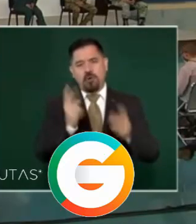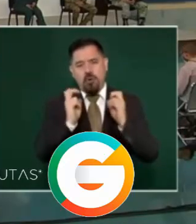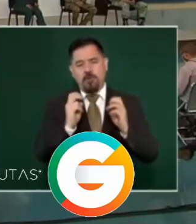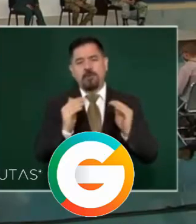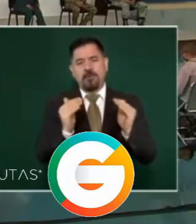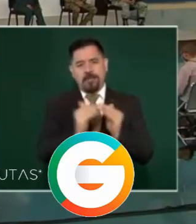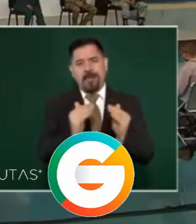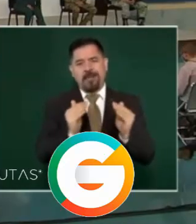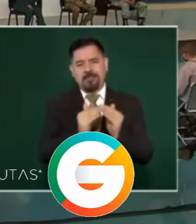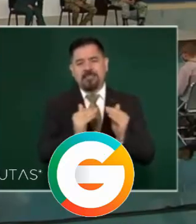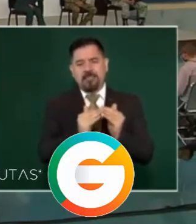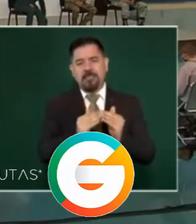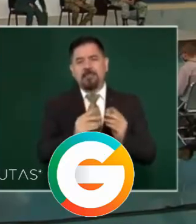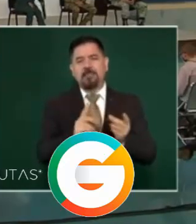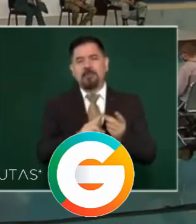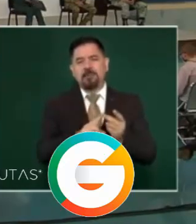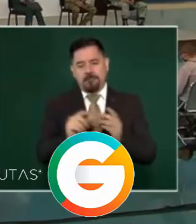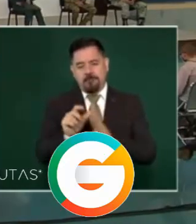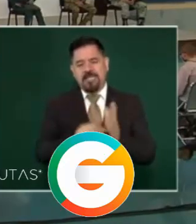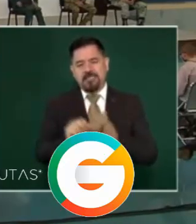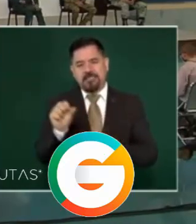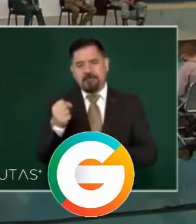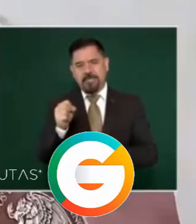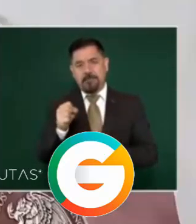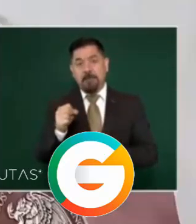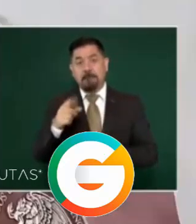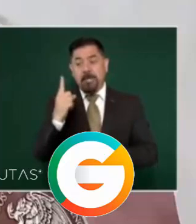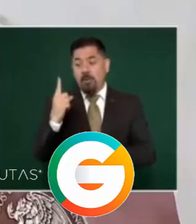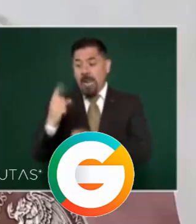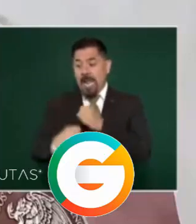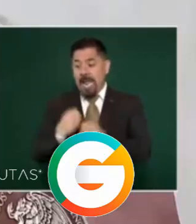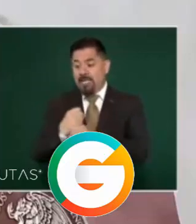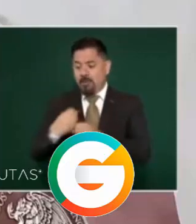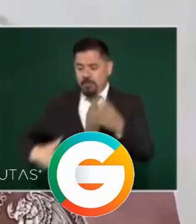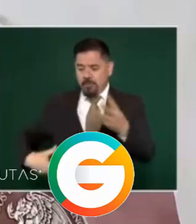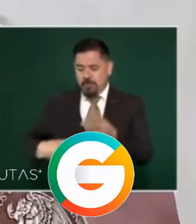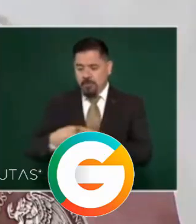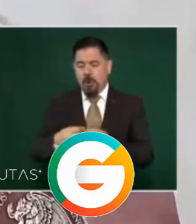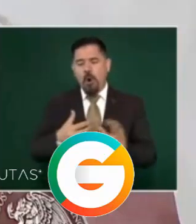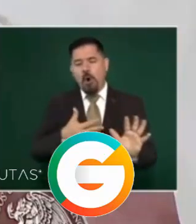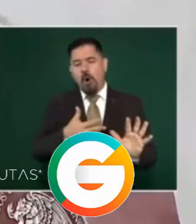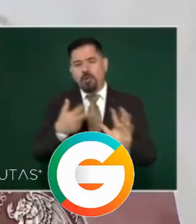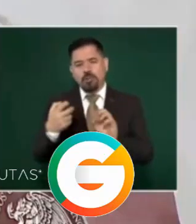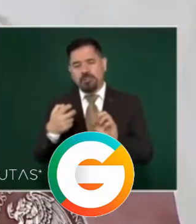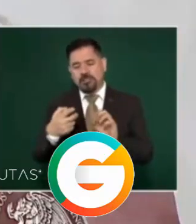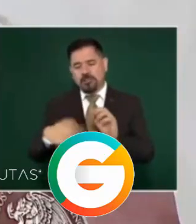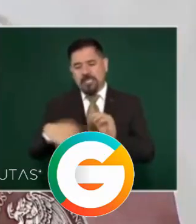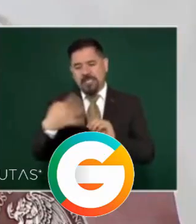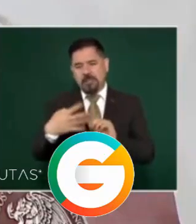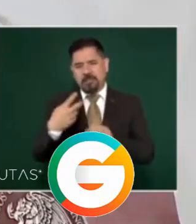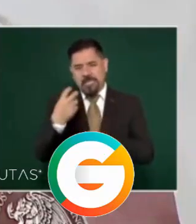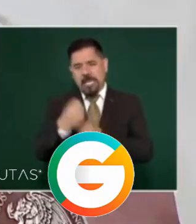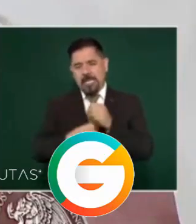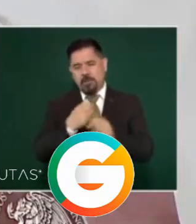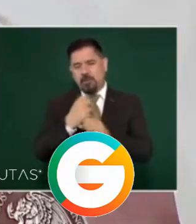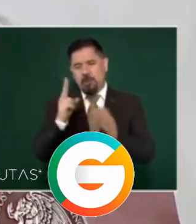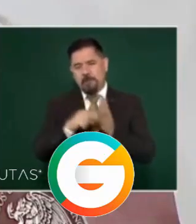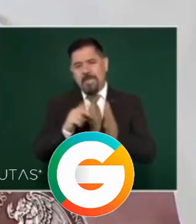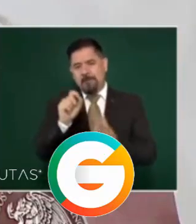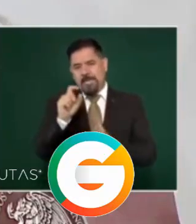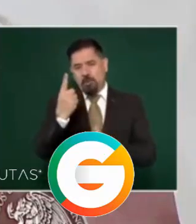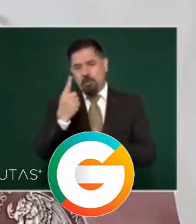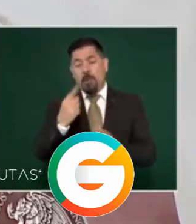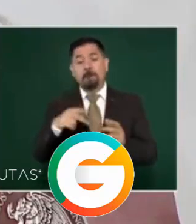robos a casa habitación en septiembre, llevan un total de 814 en lo que va del año, comparado con